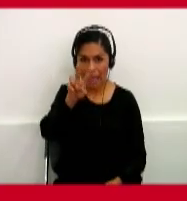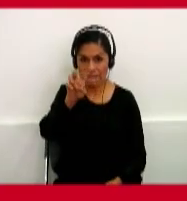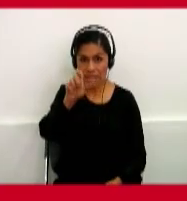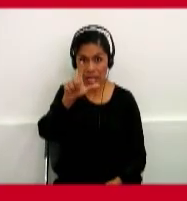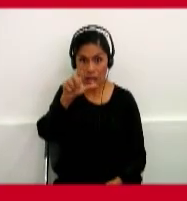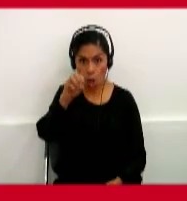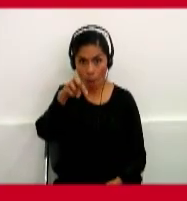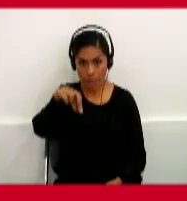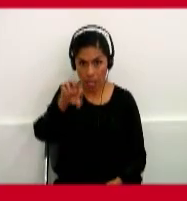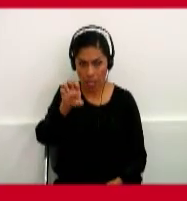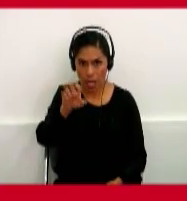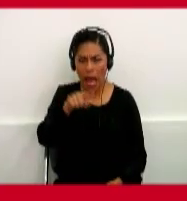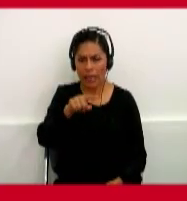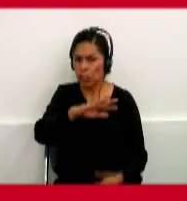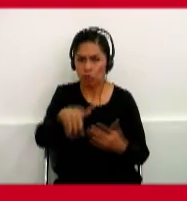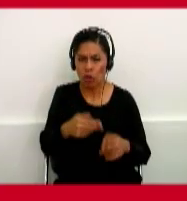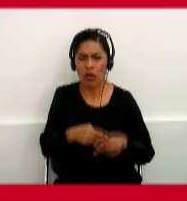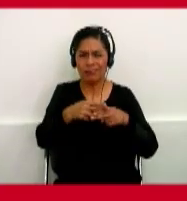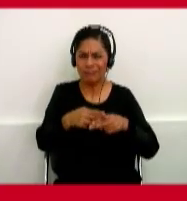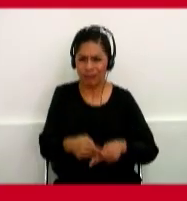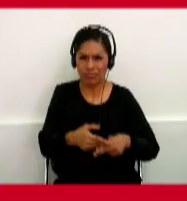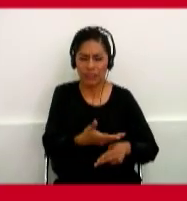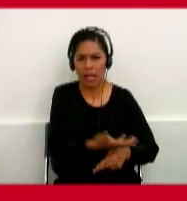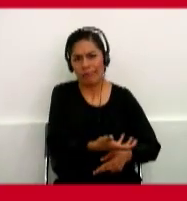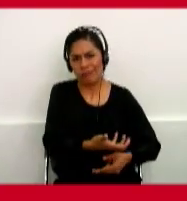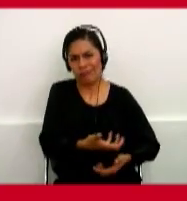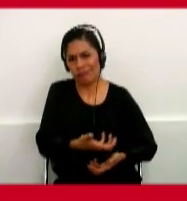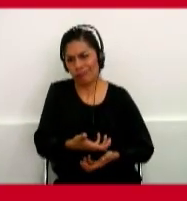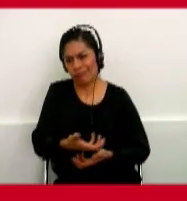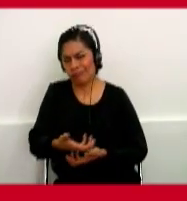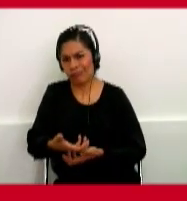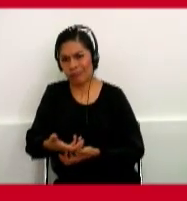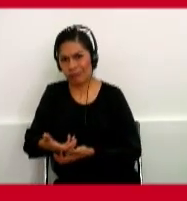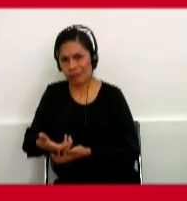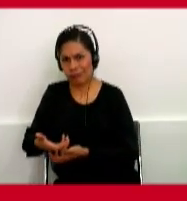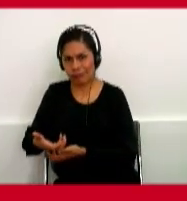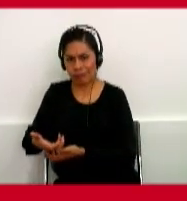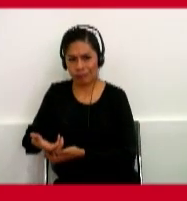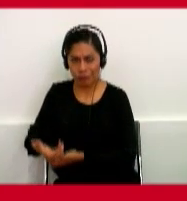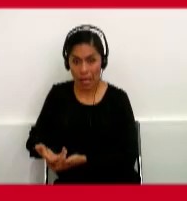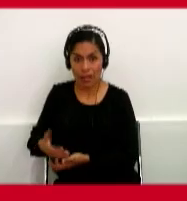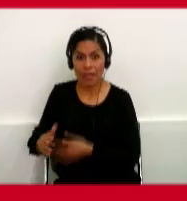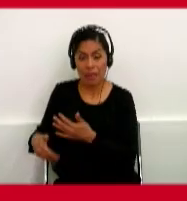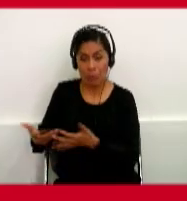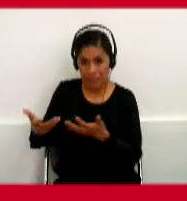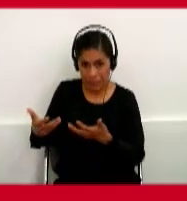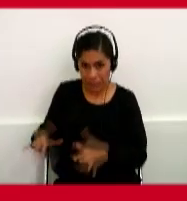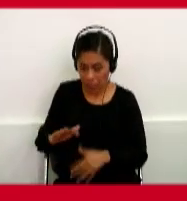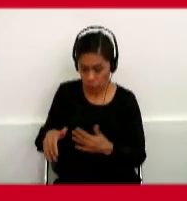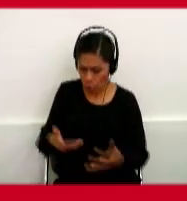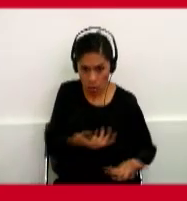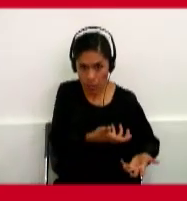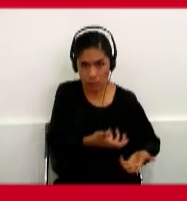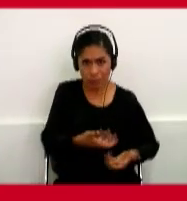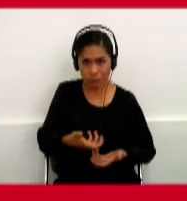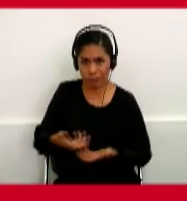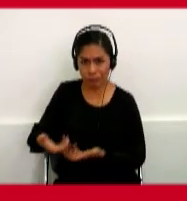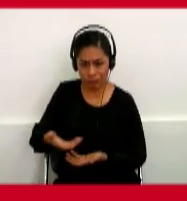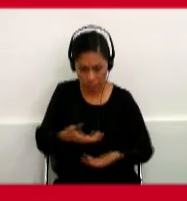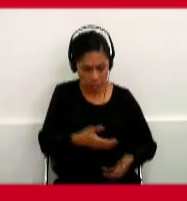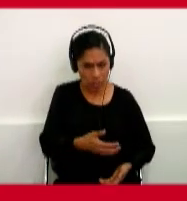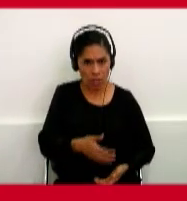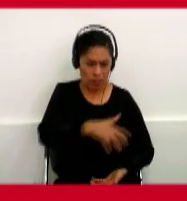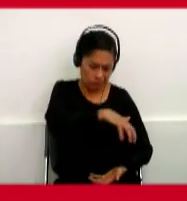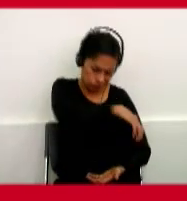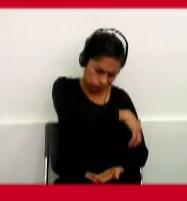volar, todo el tonelaje que yo recupero de ese sólido 3D dividido entre el tonelaje planificado. Entonces, aquí es bien